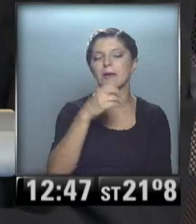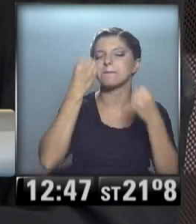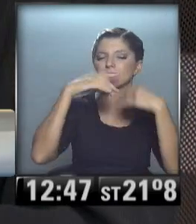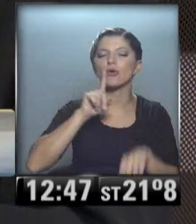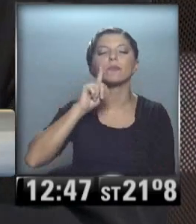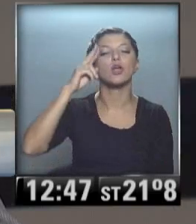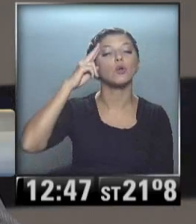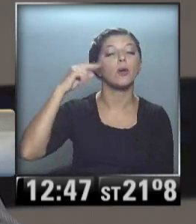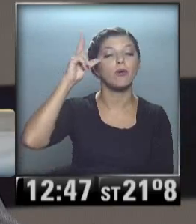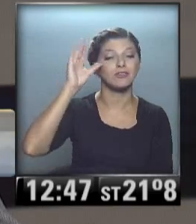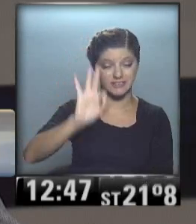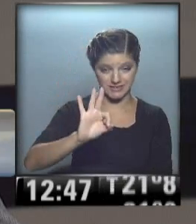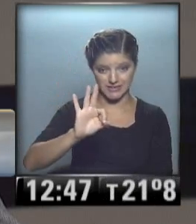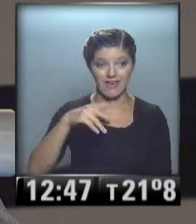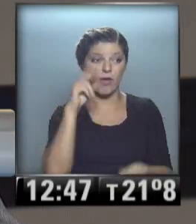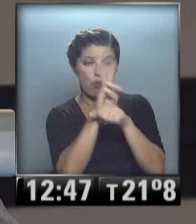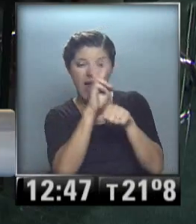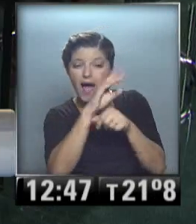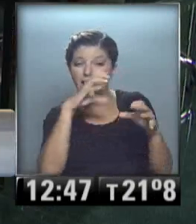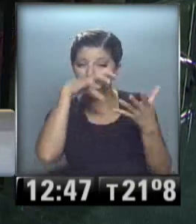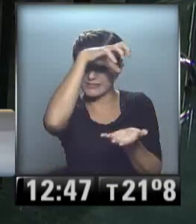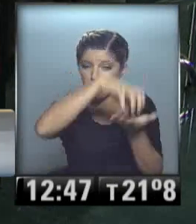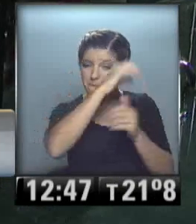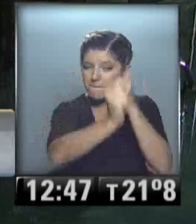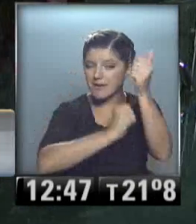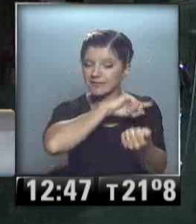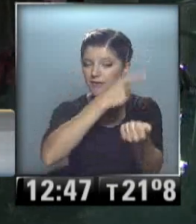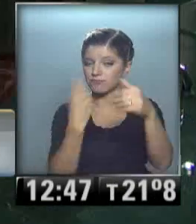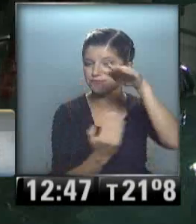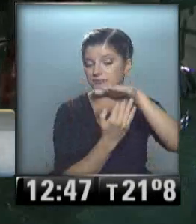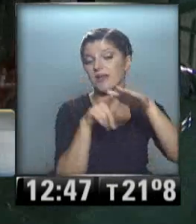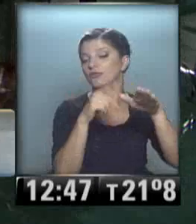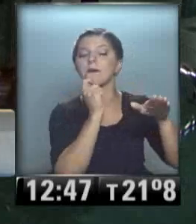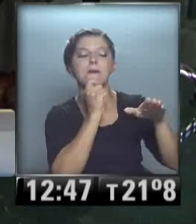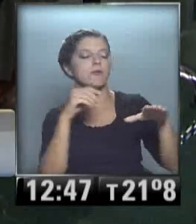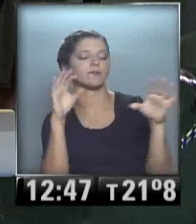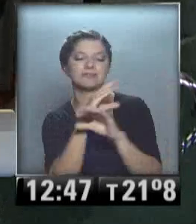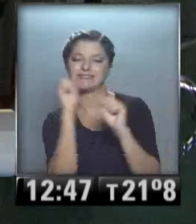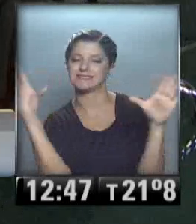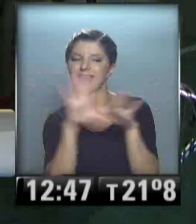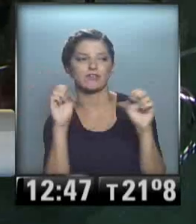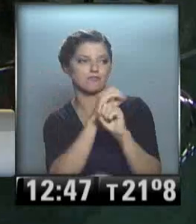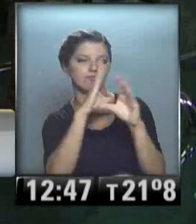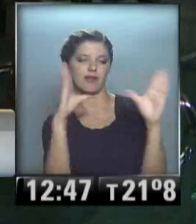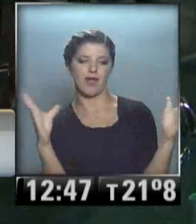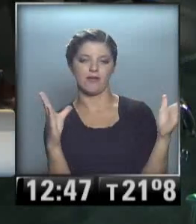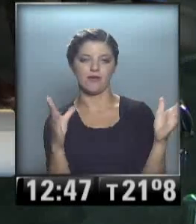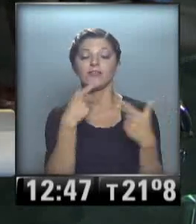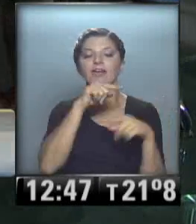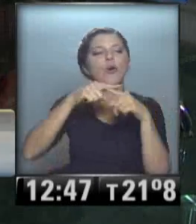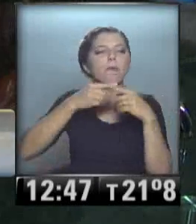de la defensa de los monopolios y la justificación de los monopolios, es un ejemplo claro de políticas públicas al servicio de los